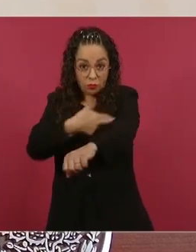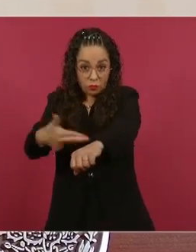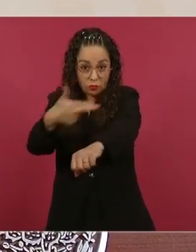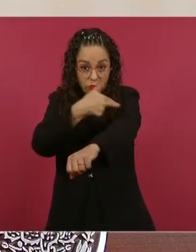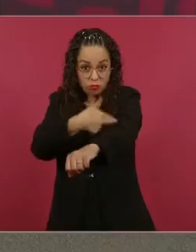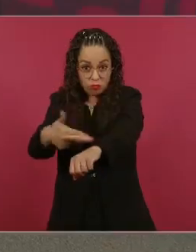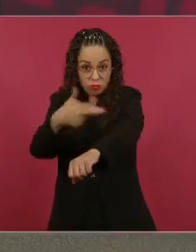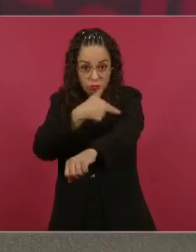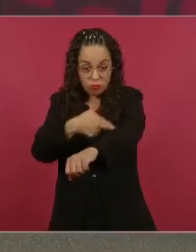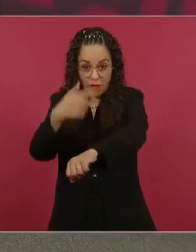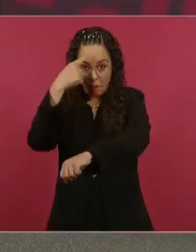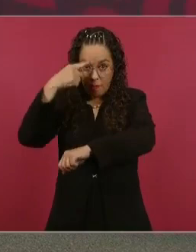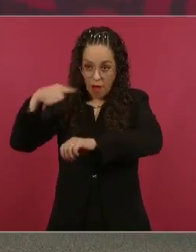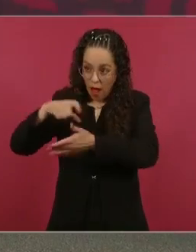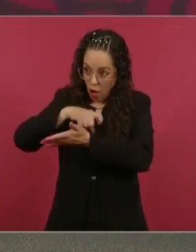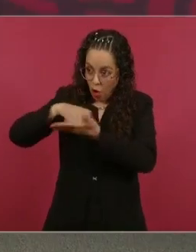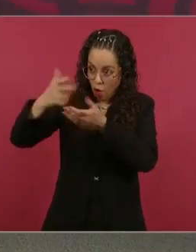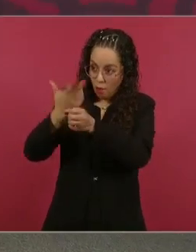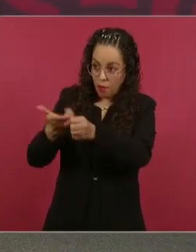aunque no